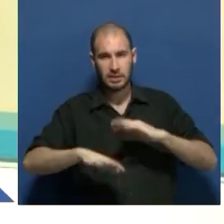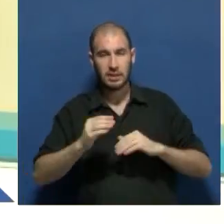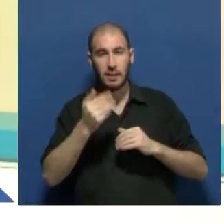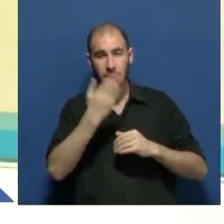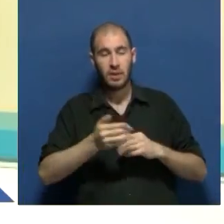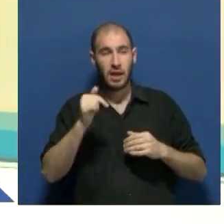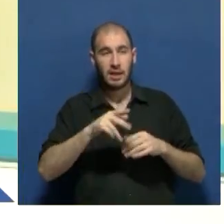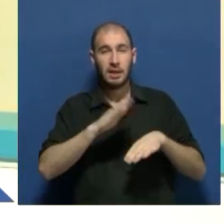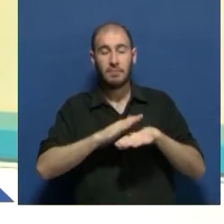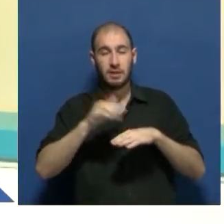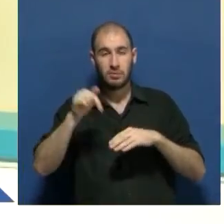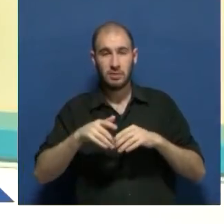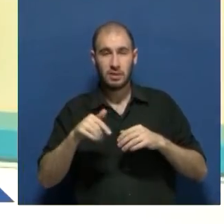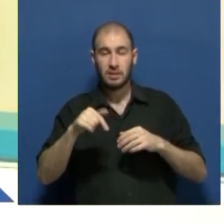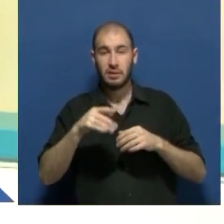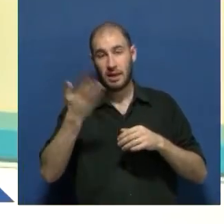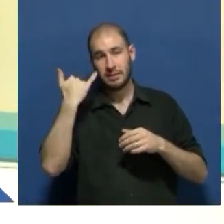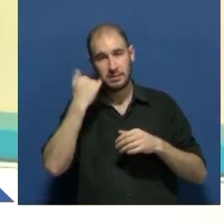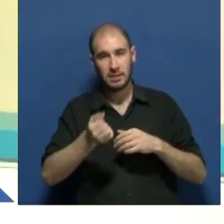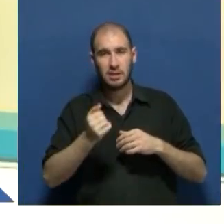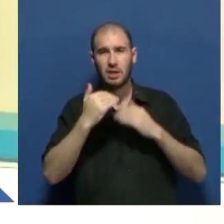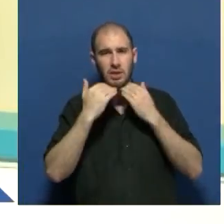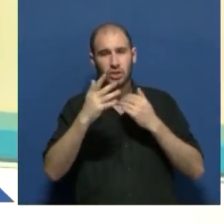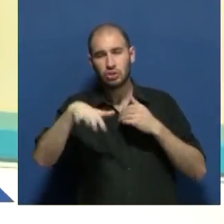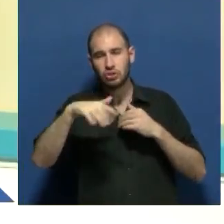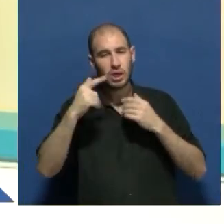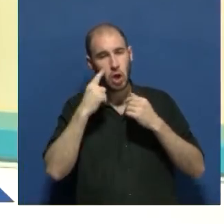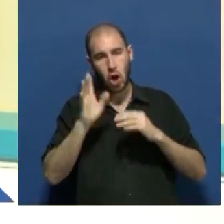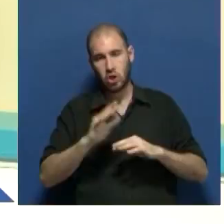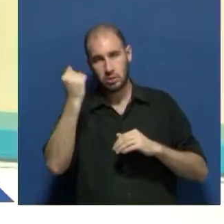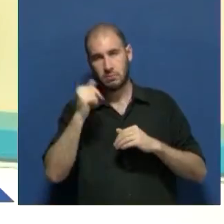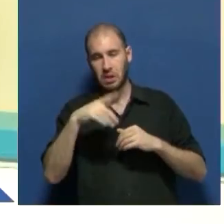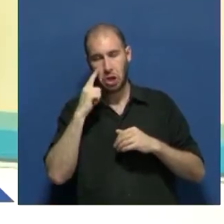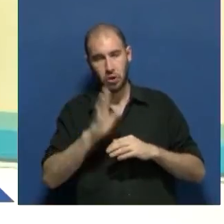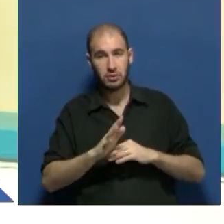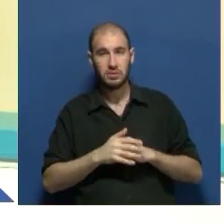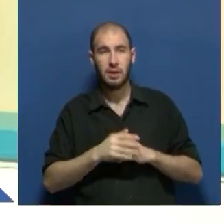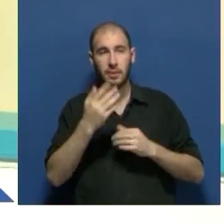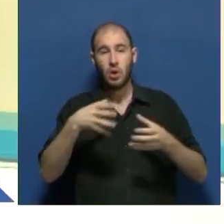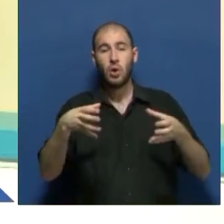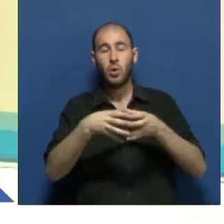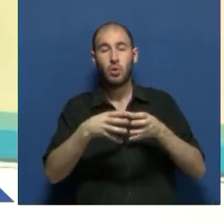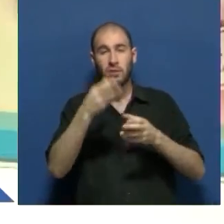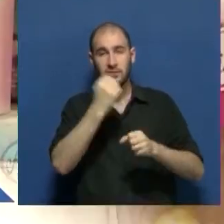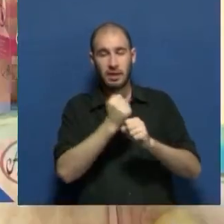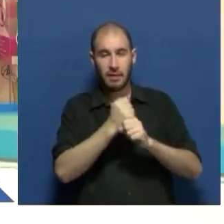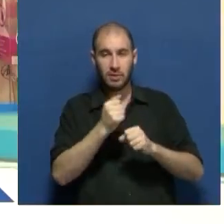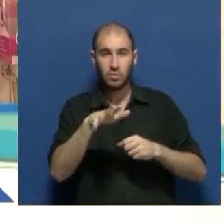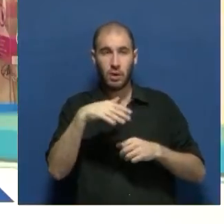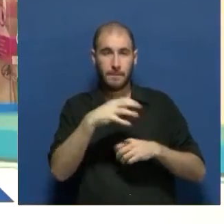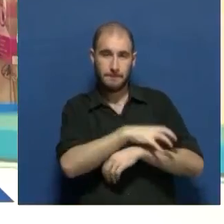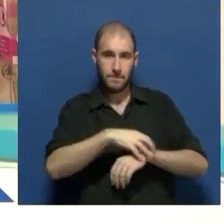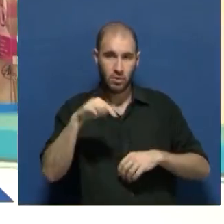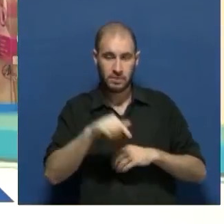están llevando adelante estas medidas, que ya ha pasado con otros casos, desconocen la realidad social y económica del país y fundamentalmente los sectores trabajadores, los sectores